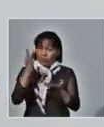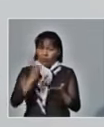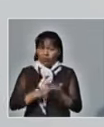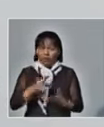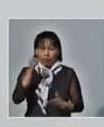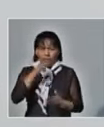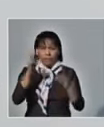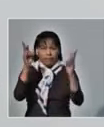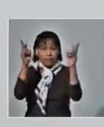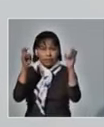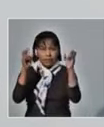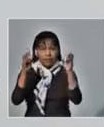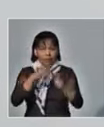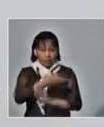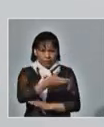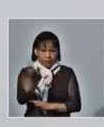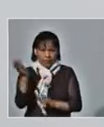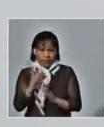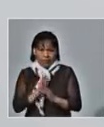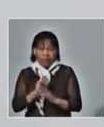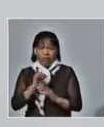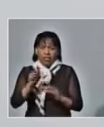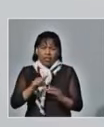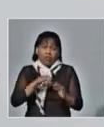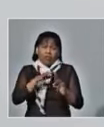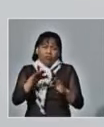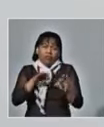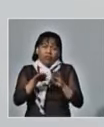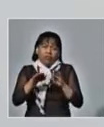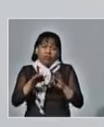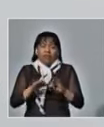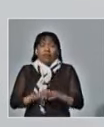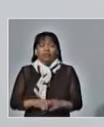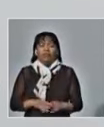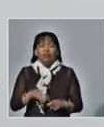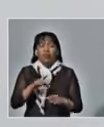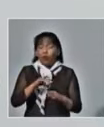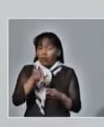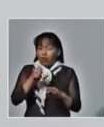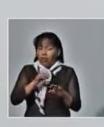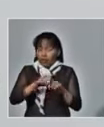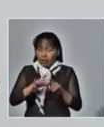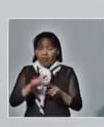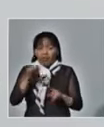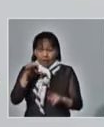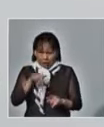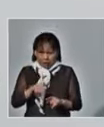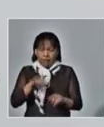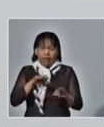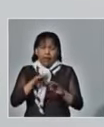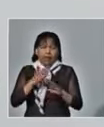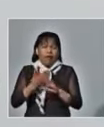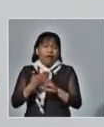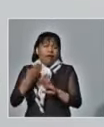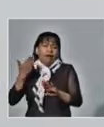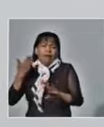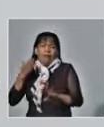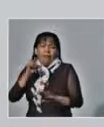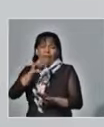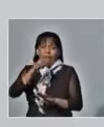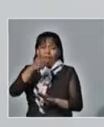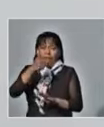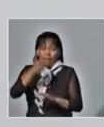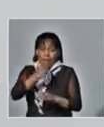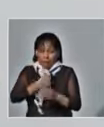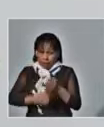para temas agrícolas y agropecuarios. Así funciona desde hace 26 años y así